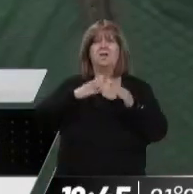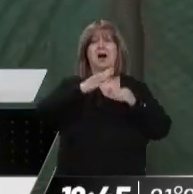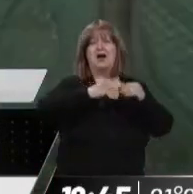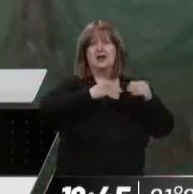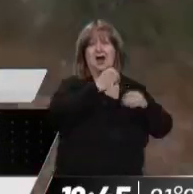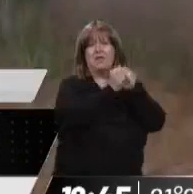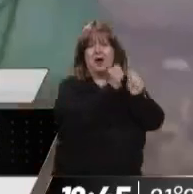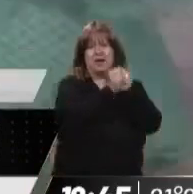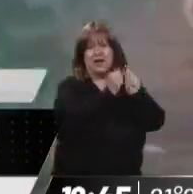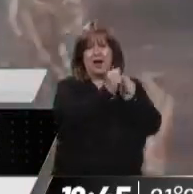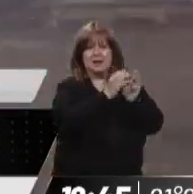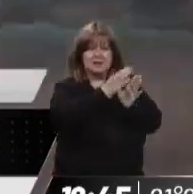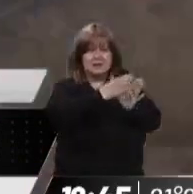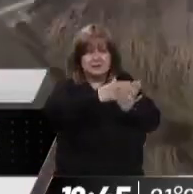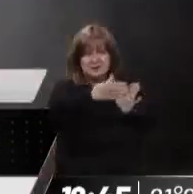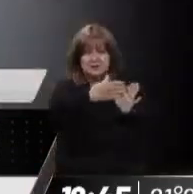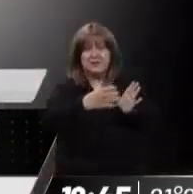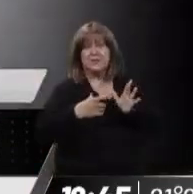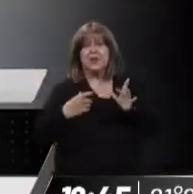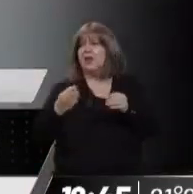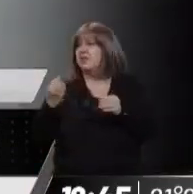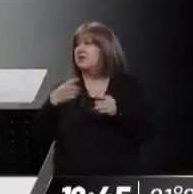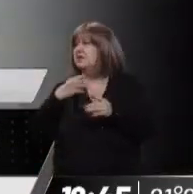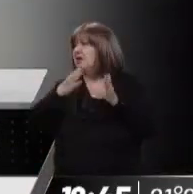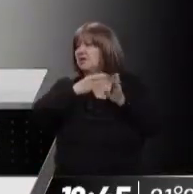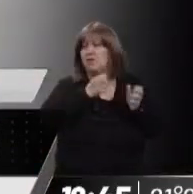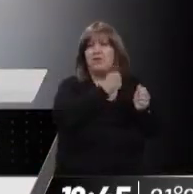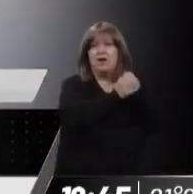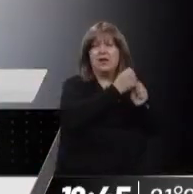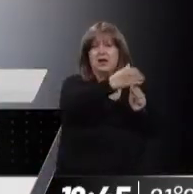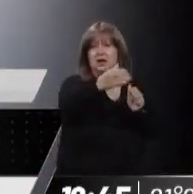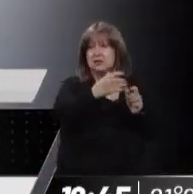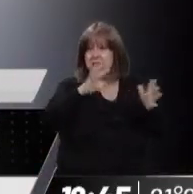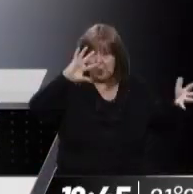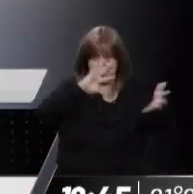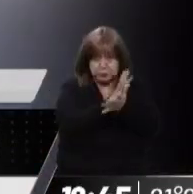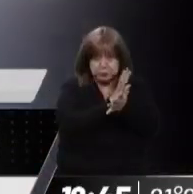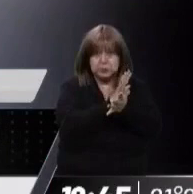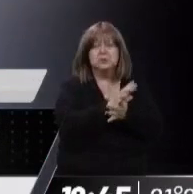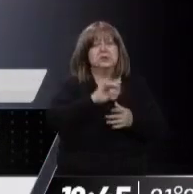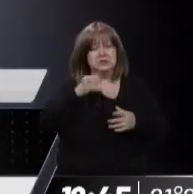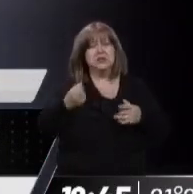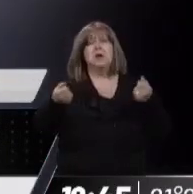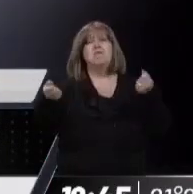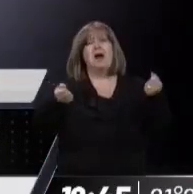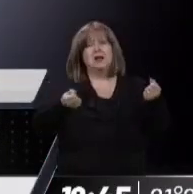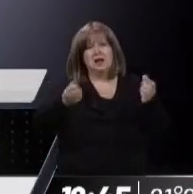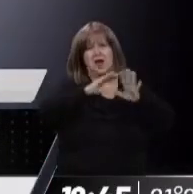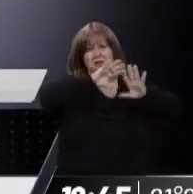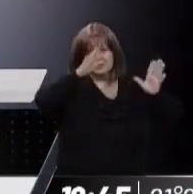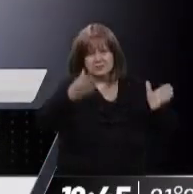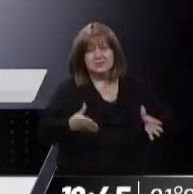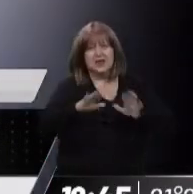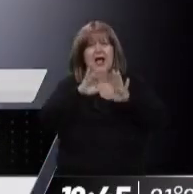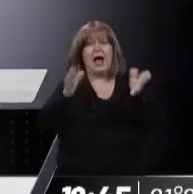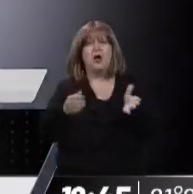empaque. ¿Y de la fábrica de empaque son importantes los daños? Sí, bastante. Una máquina y